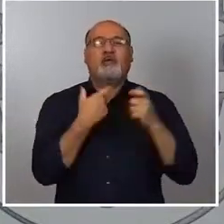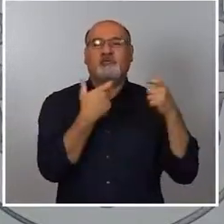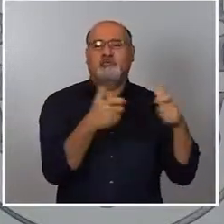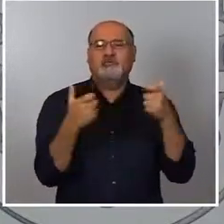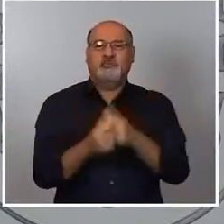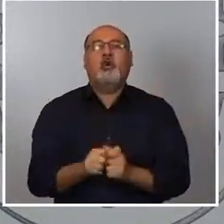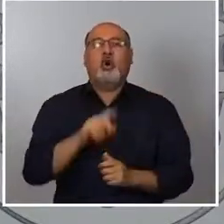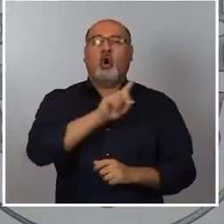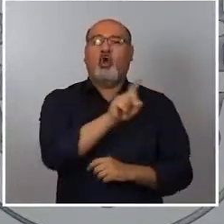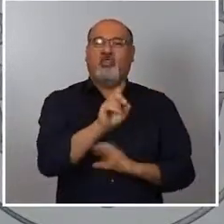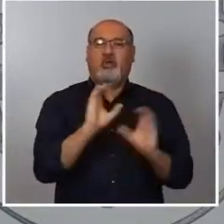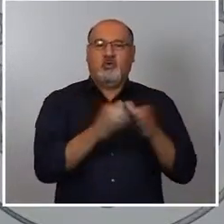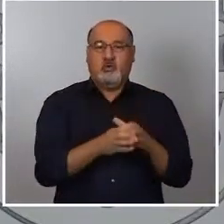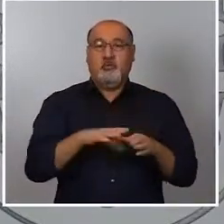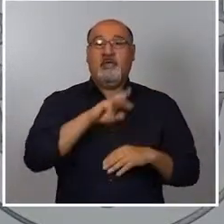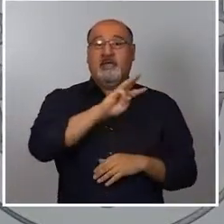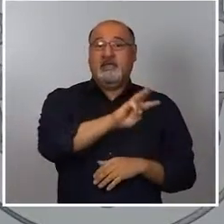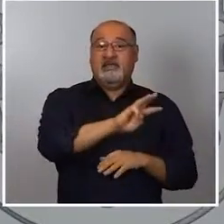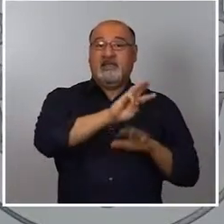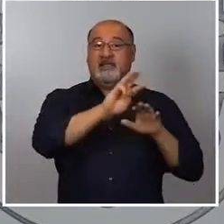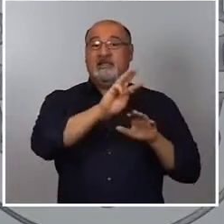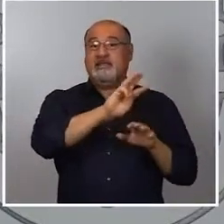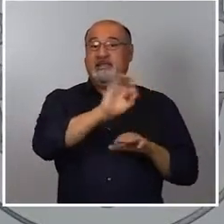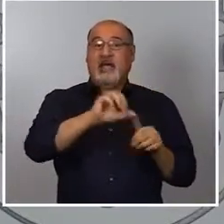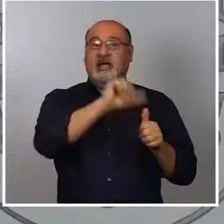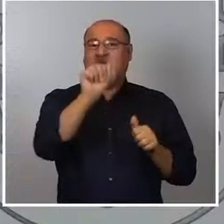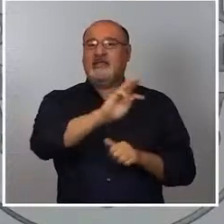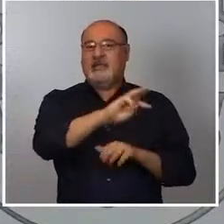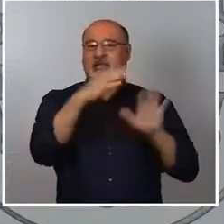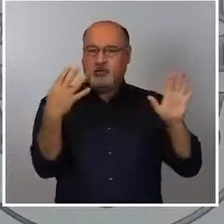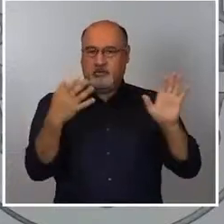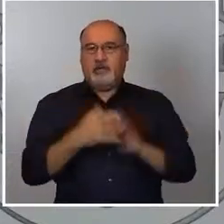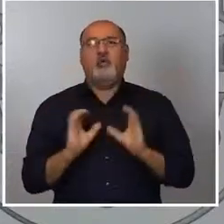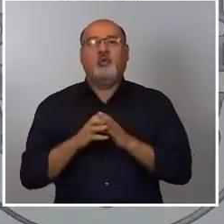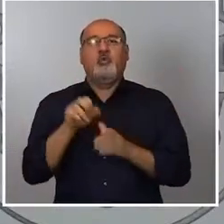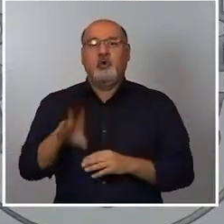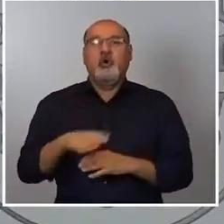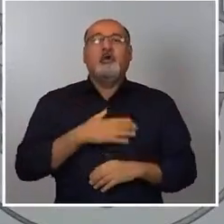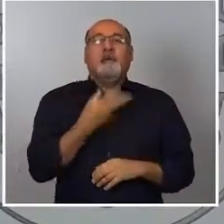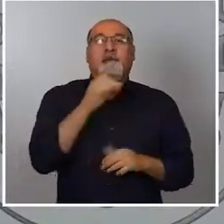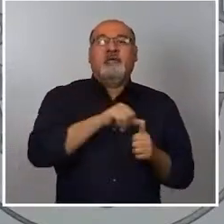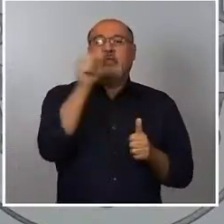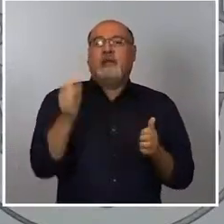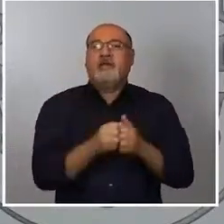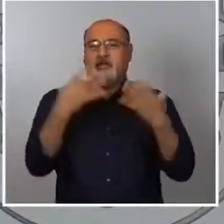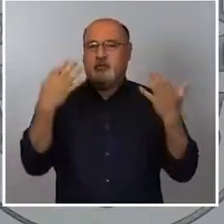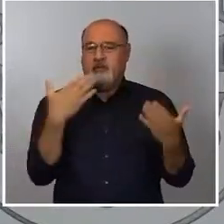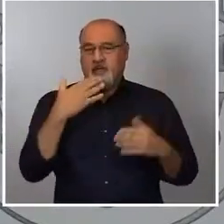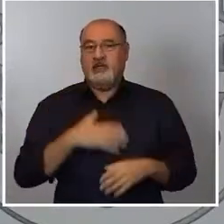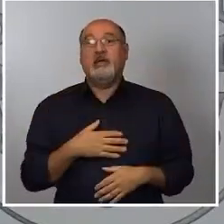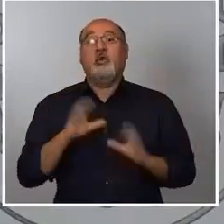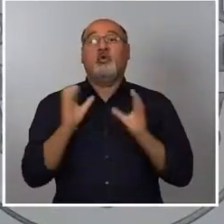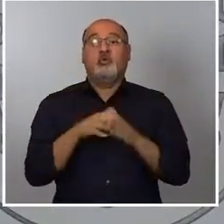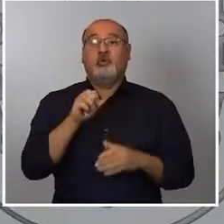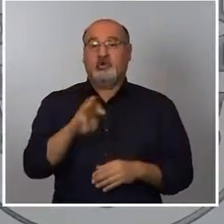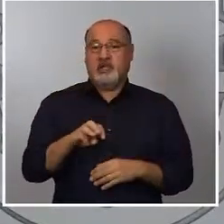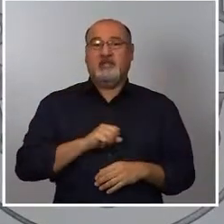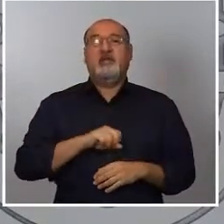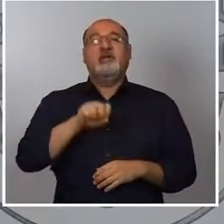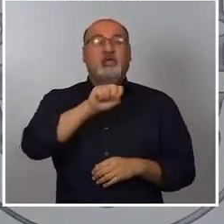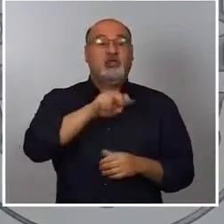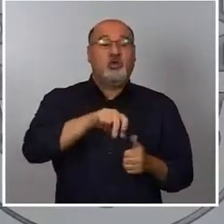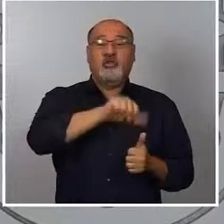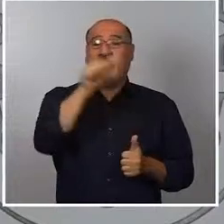entre 39 30 años el grupo 12 29 20 años y el grupo de 13 12 y 19 años pues bien